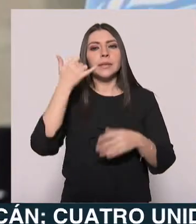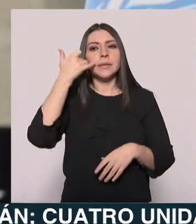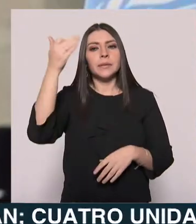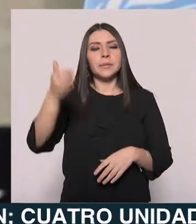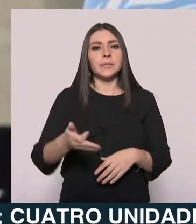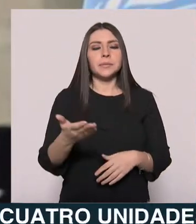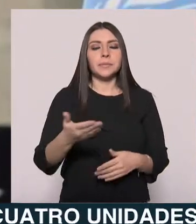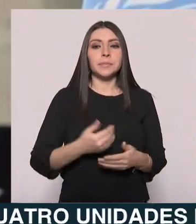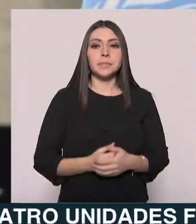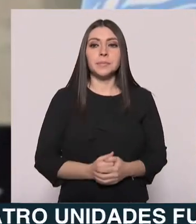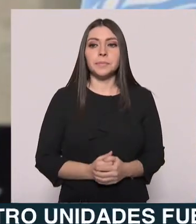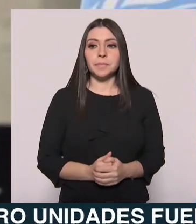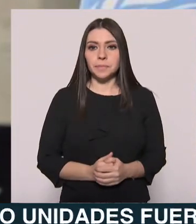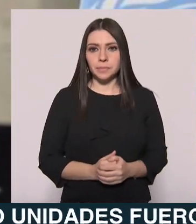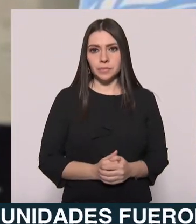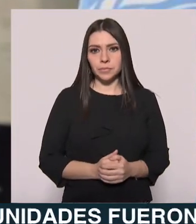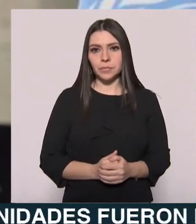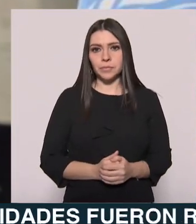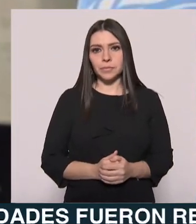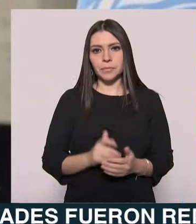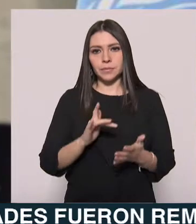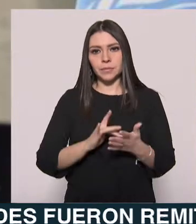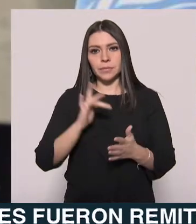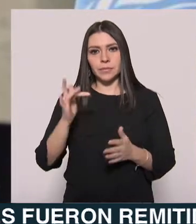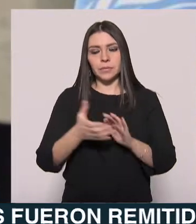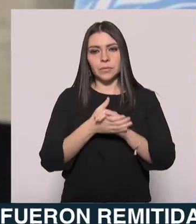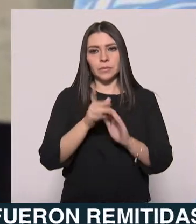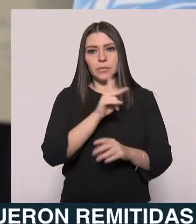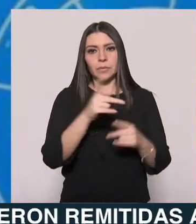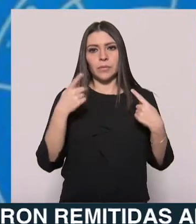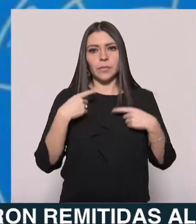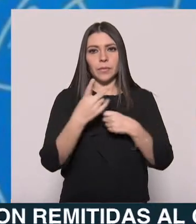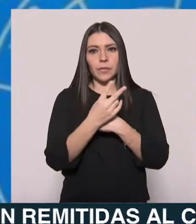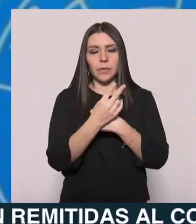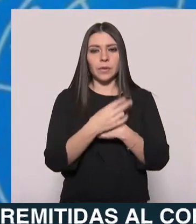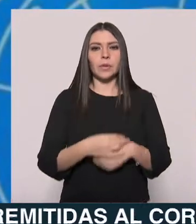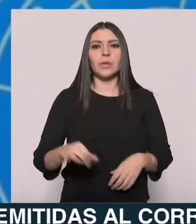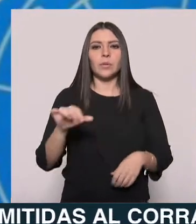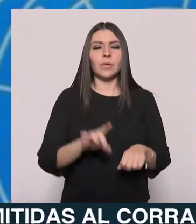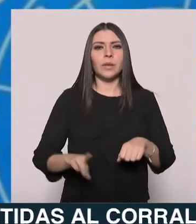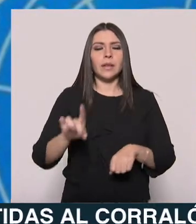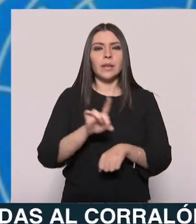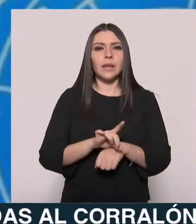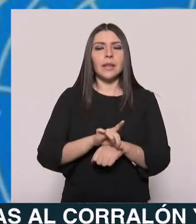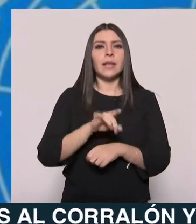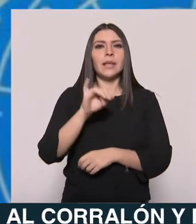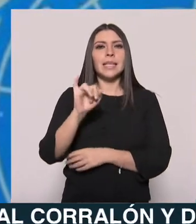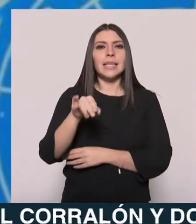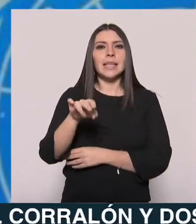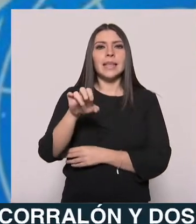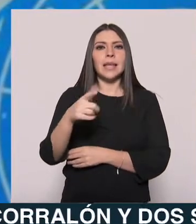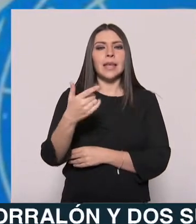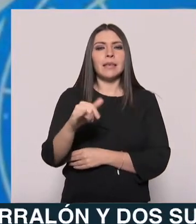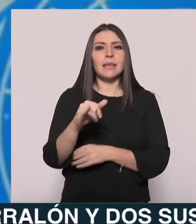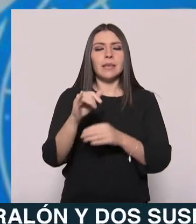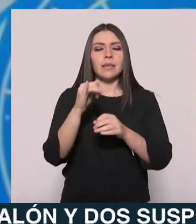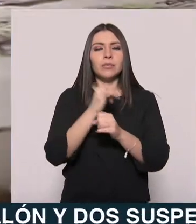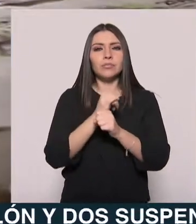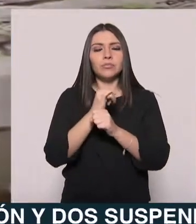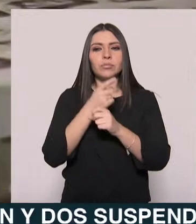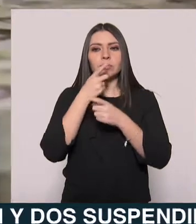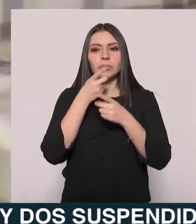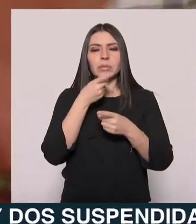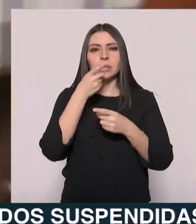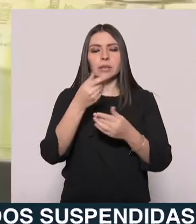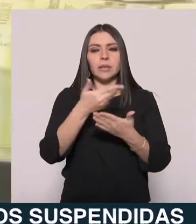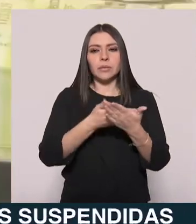la llamada. Gracias a ti, Alejandra. Un saludo a todas las personas que nos ven. En el marco de este día, el INEGI dio a conocer un documento en el que